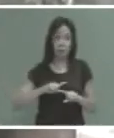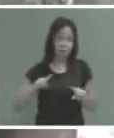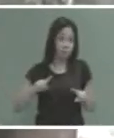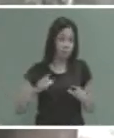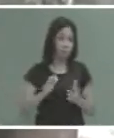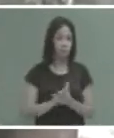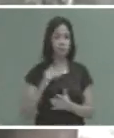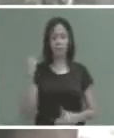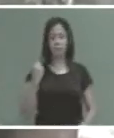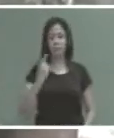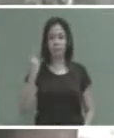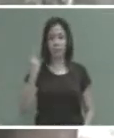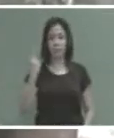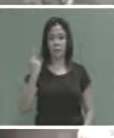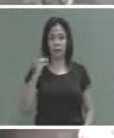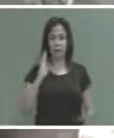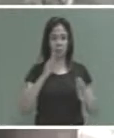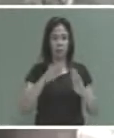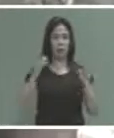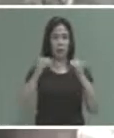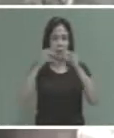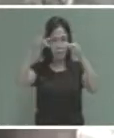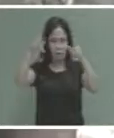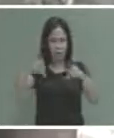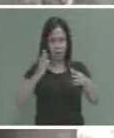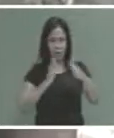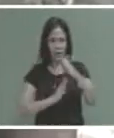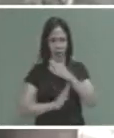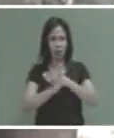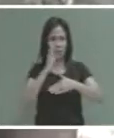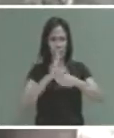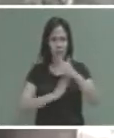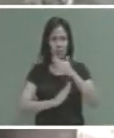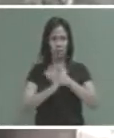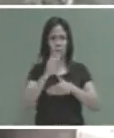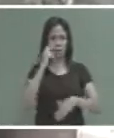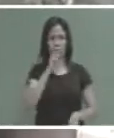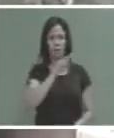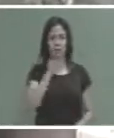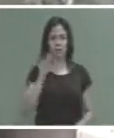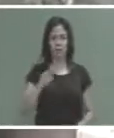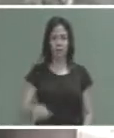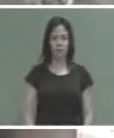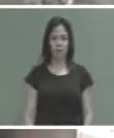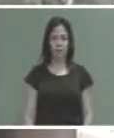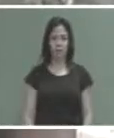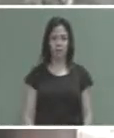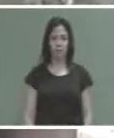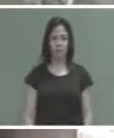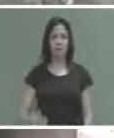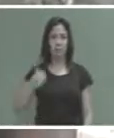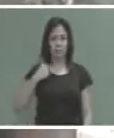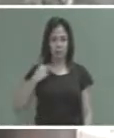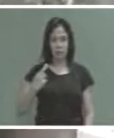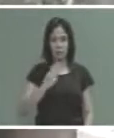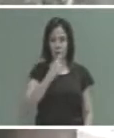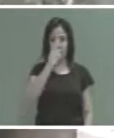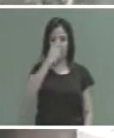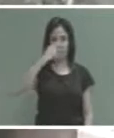pero siempre con ese sentido de que hubiera más gente entrando y que la vieran, pues, porque la obra para mí tiene que respirar, tiene que ser